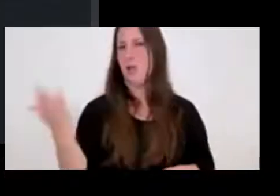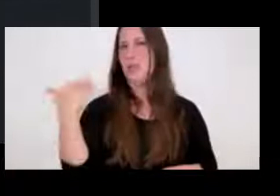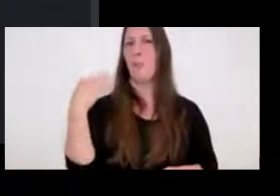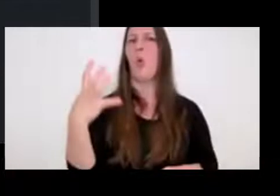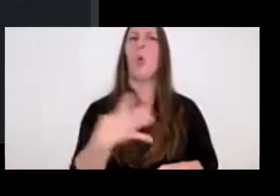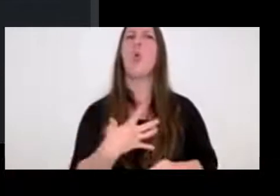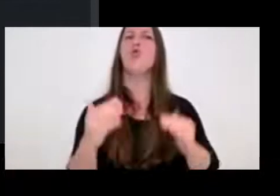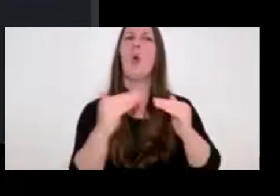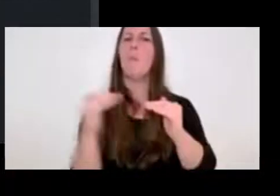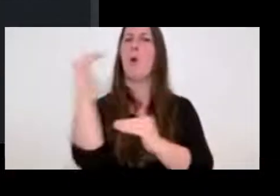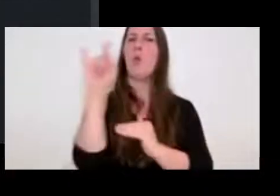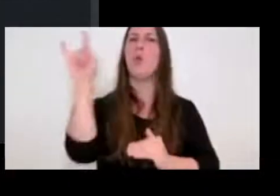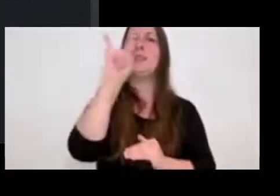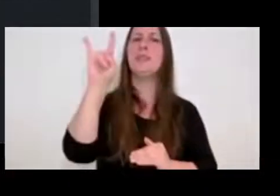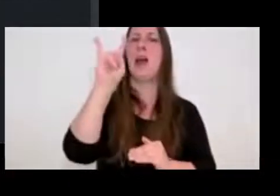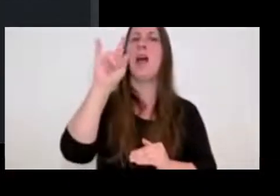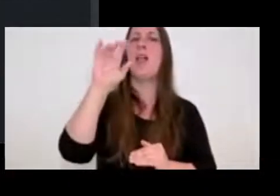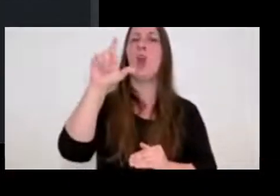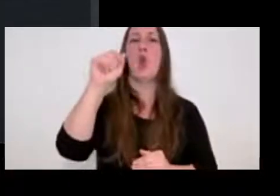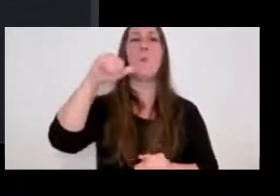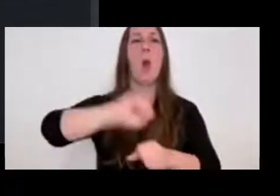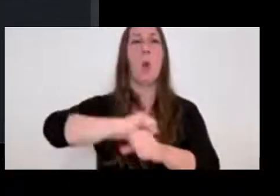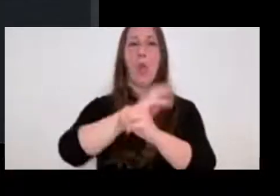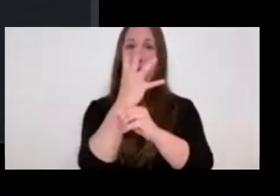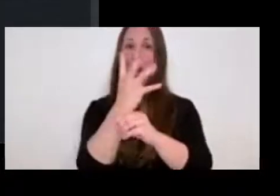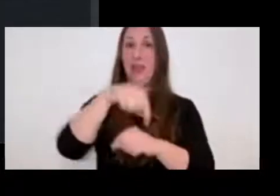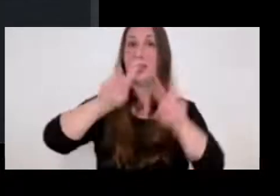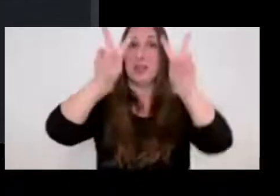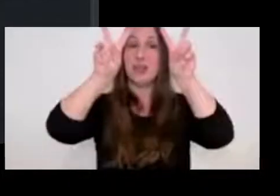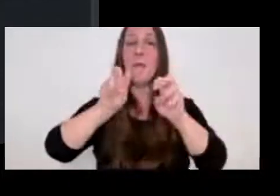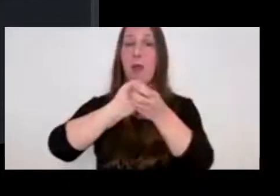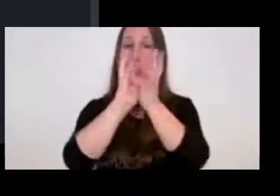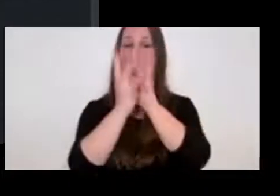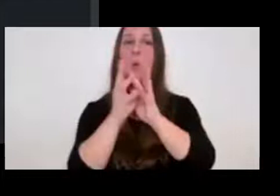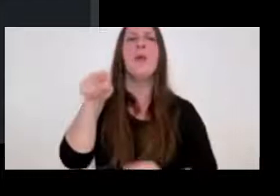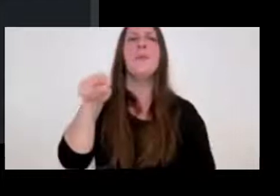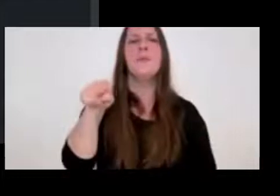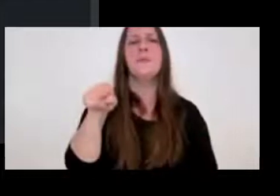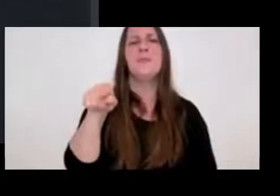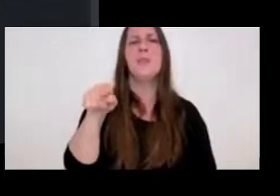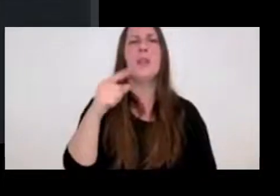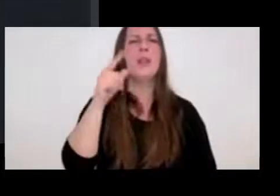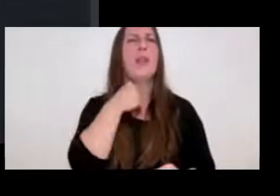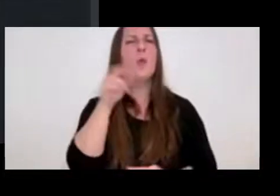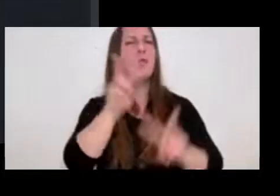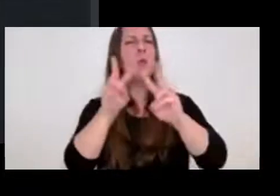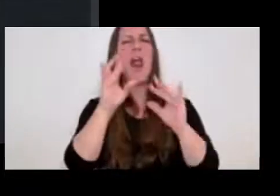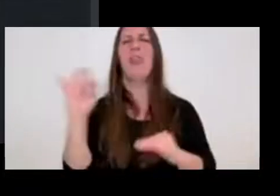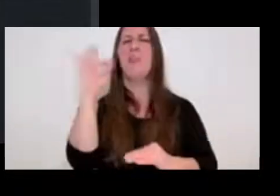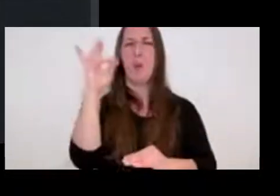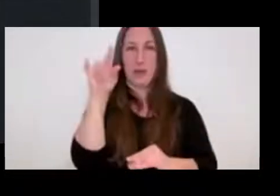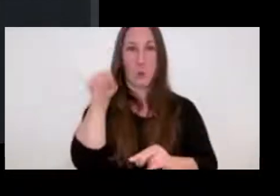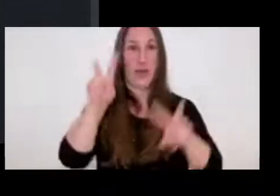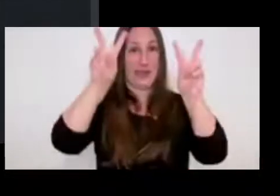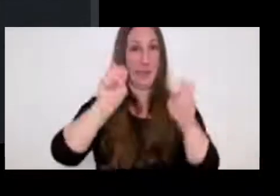de la Universidad Nacional del Comahue de este tema. La idea de ellos es hacer una diplomatura con este tema. Mi